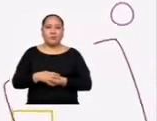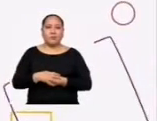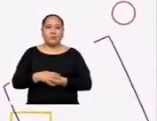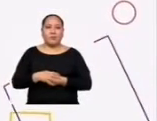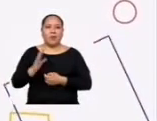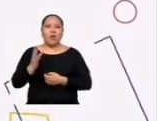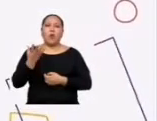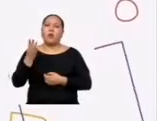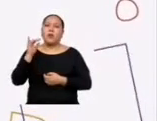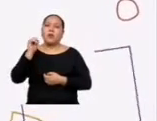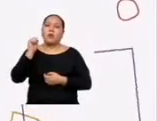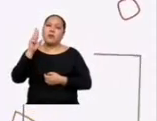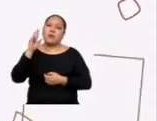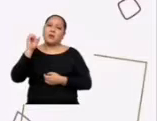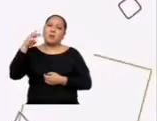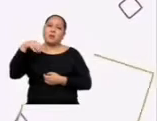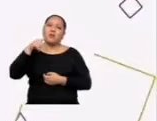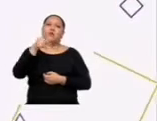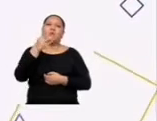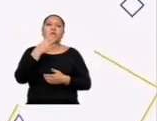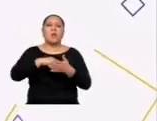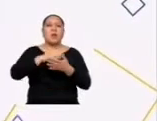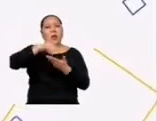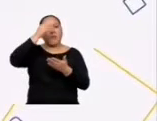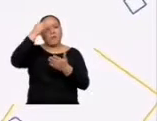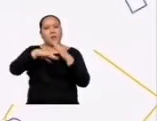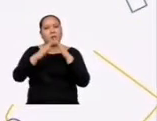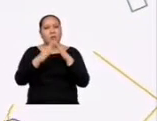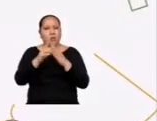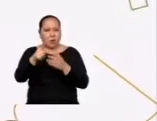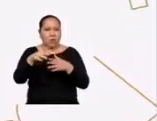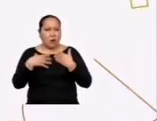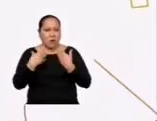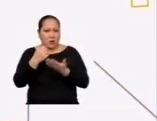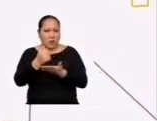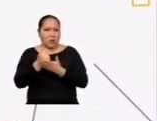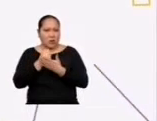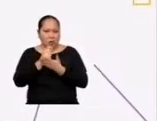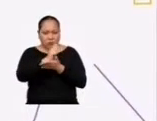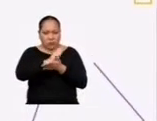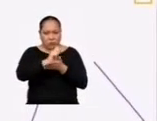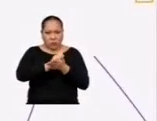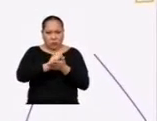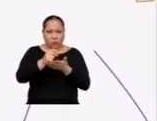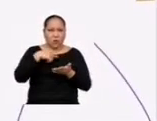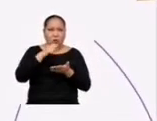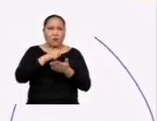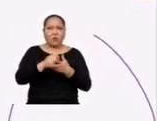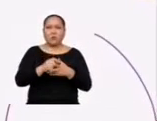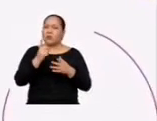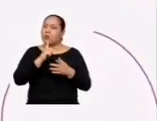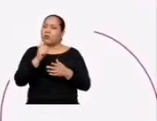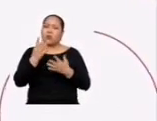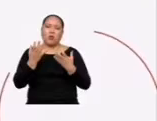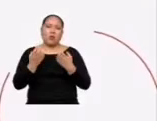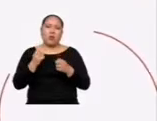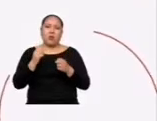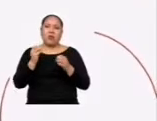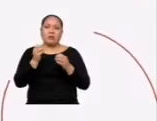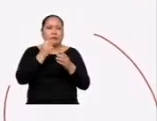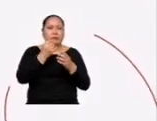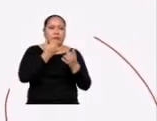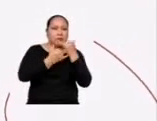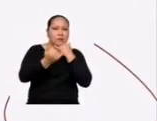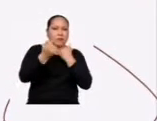Oye, Yaremis, tú que andas en Aprendo en Casa, ¿crees que me puedes ayudar con un artículo que he escrito? Quiero que esté libre de errores. Además,